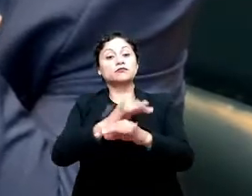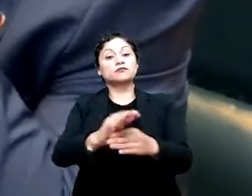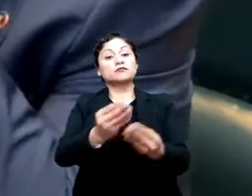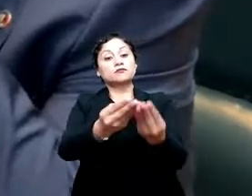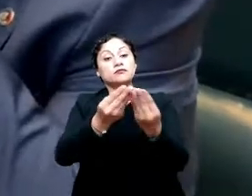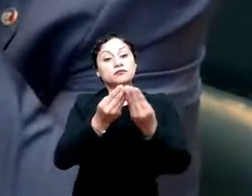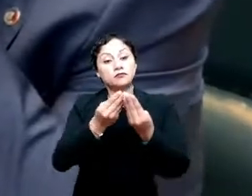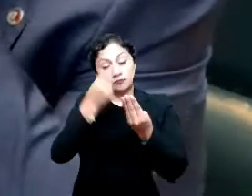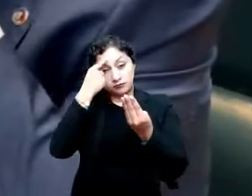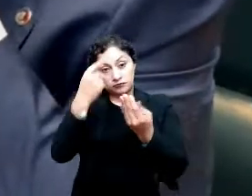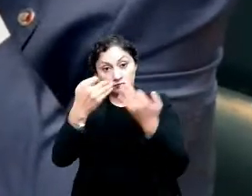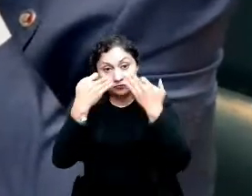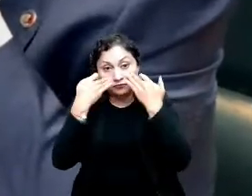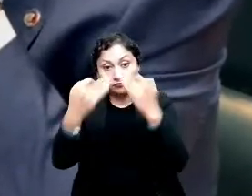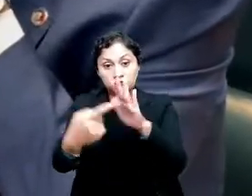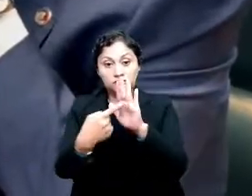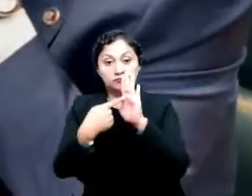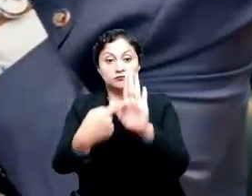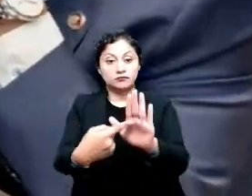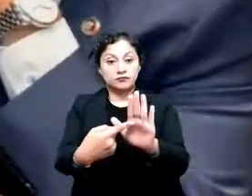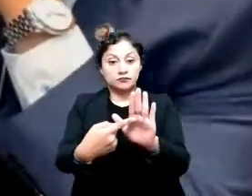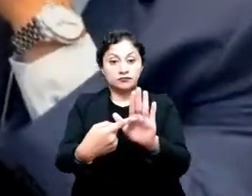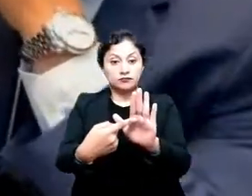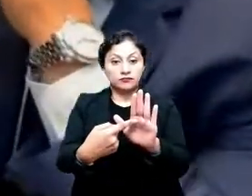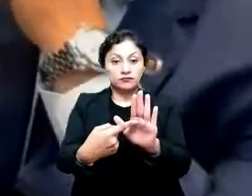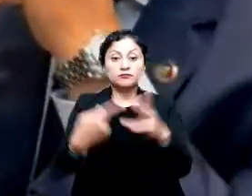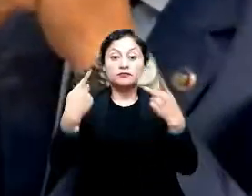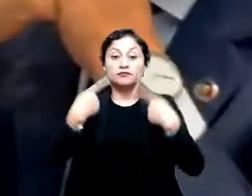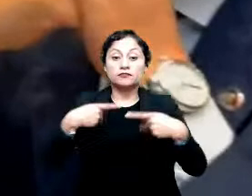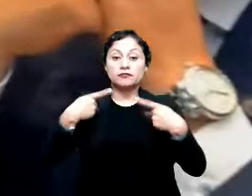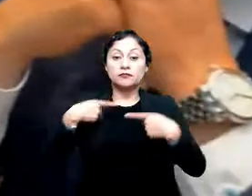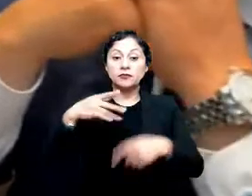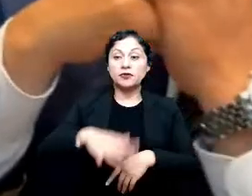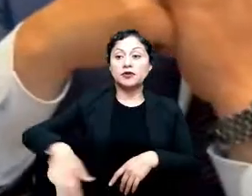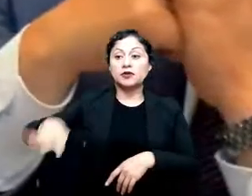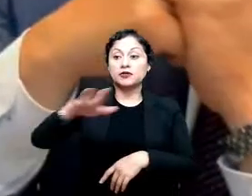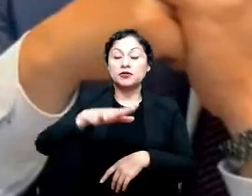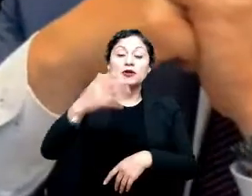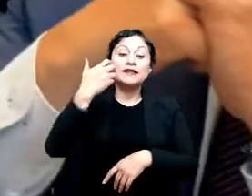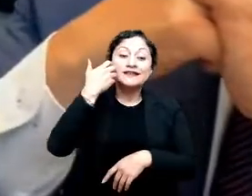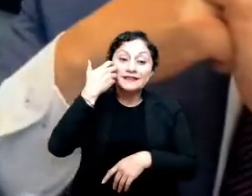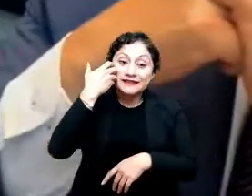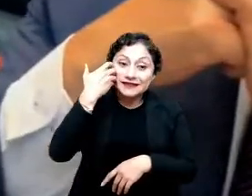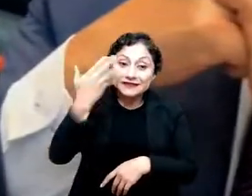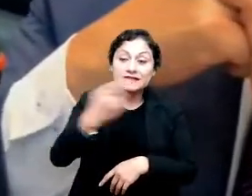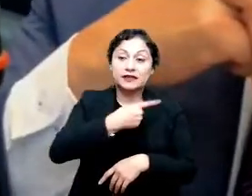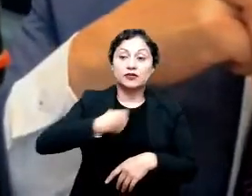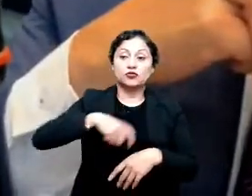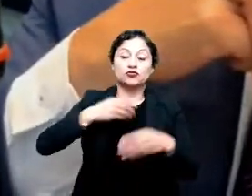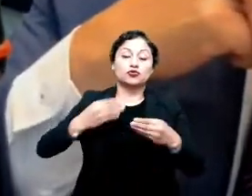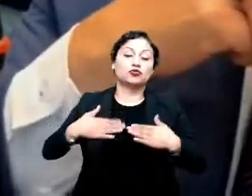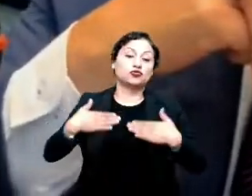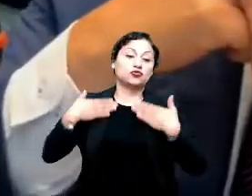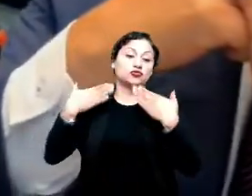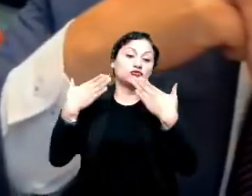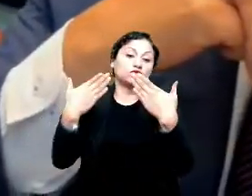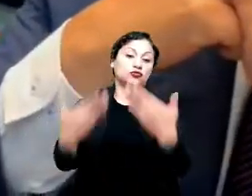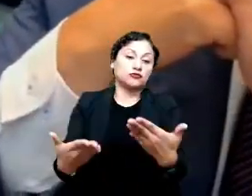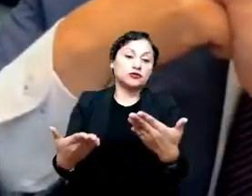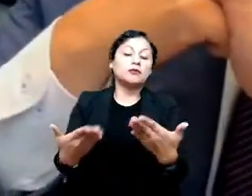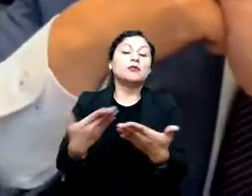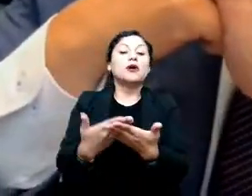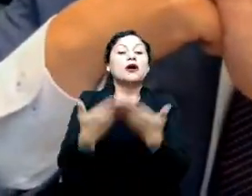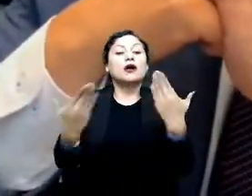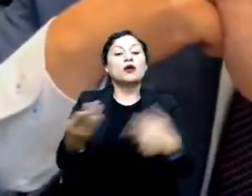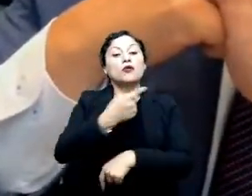la transparencia. En los ciudadanos está depositada la confianza y hoy nosotros tenemos la